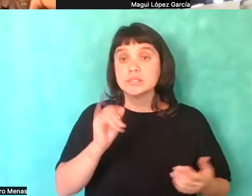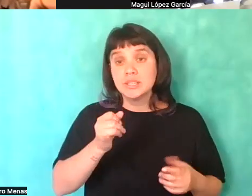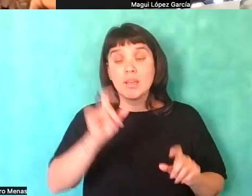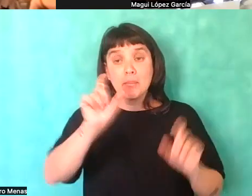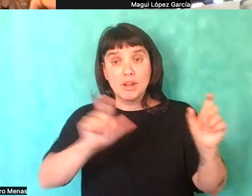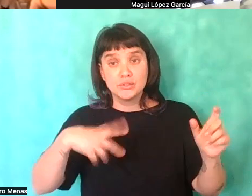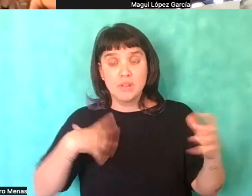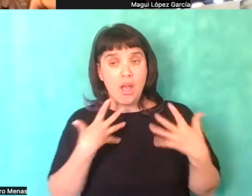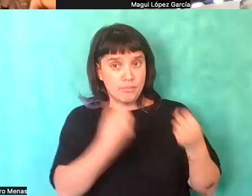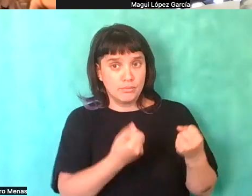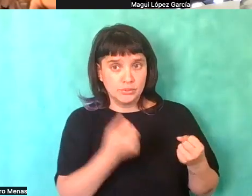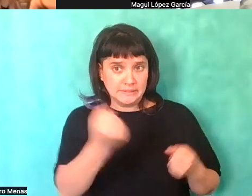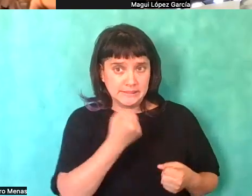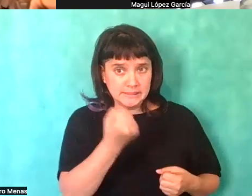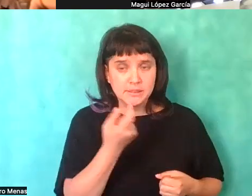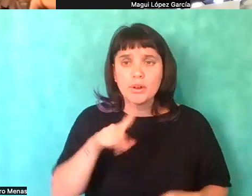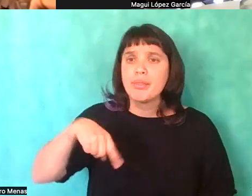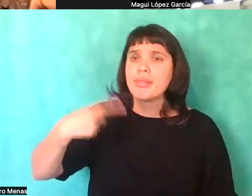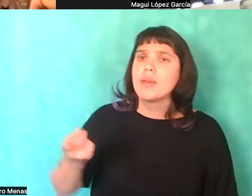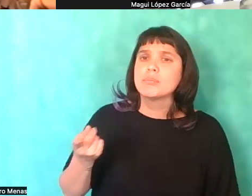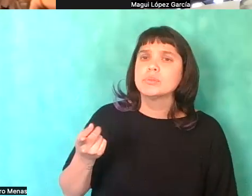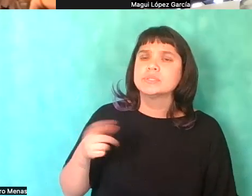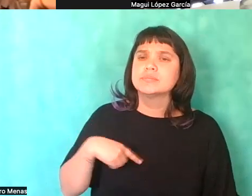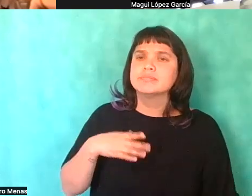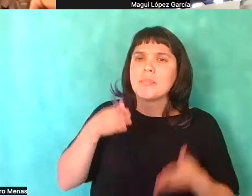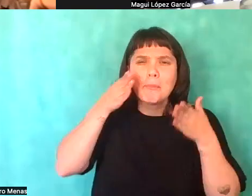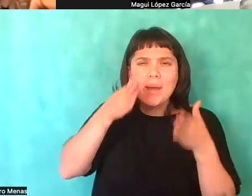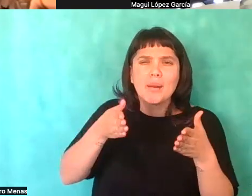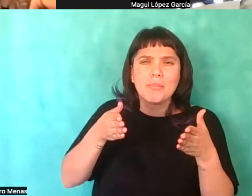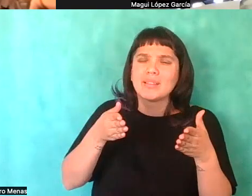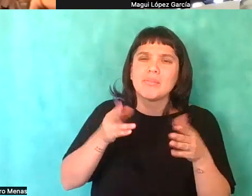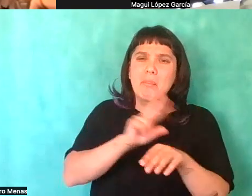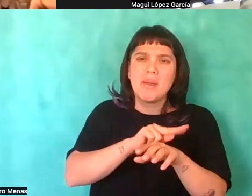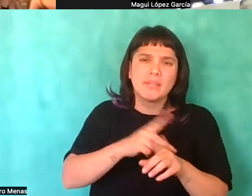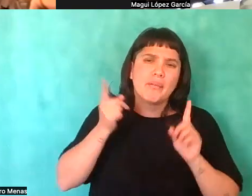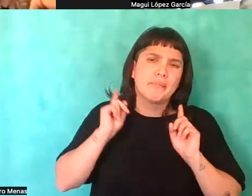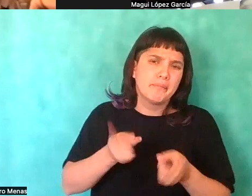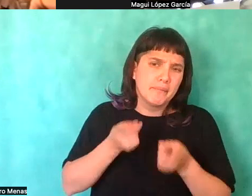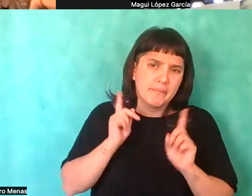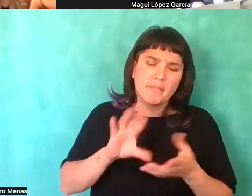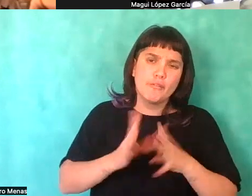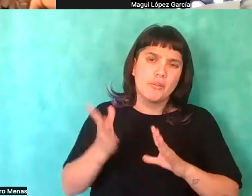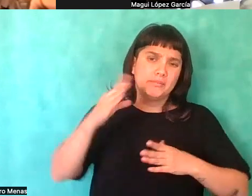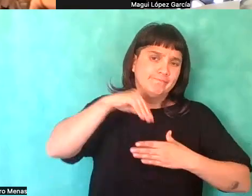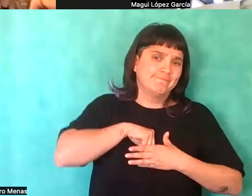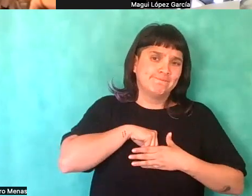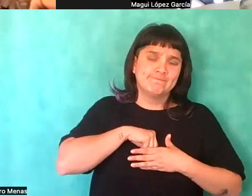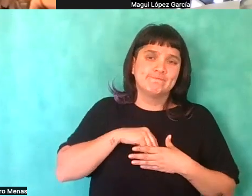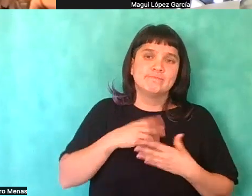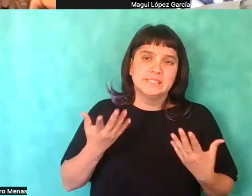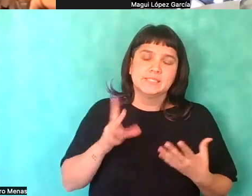pero bueno, después cuando tenés una perspectiva que sigue siendo médica, que la tenés tan incorporada, bueno, empieza a haber